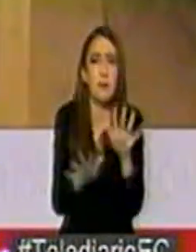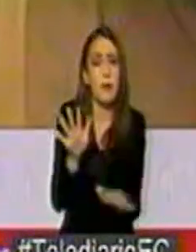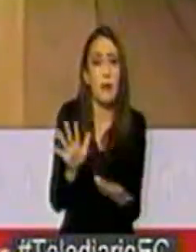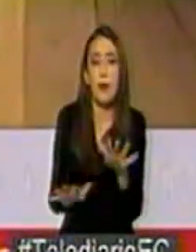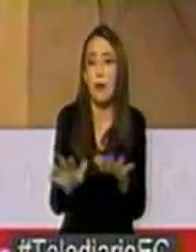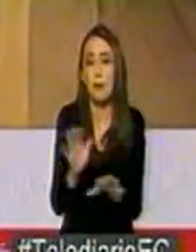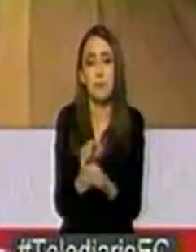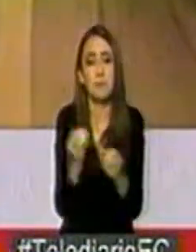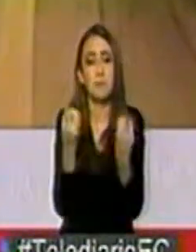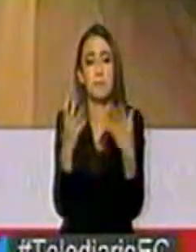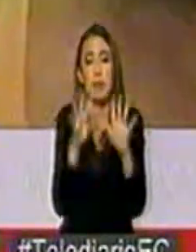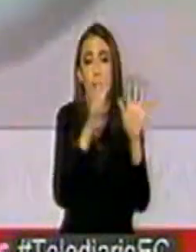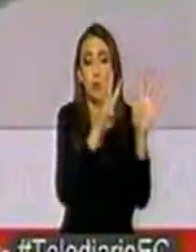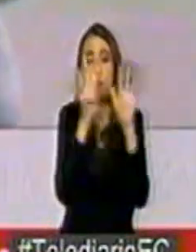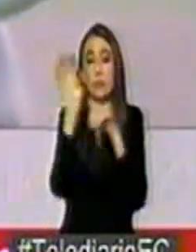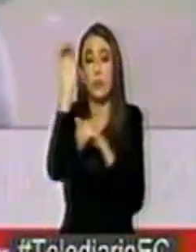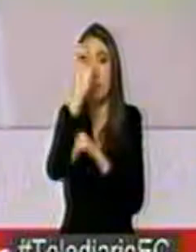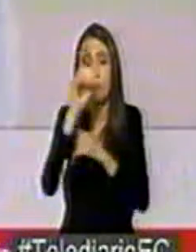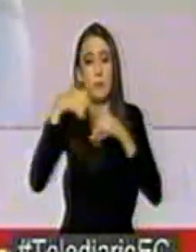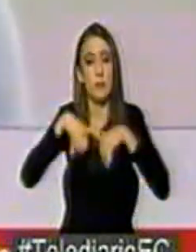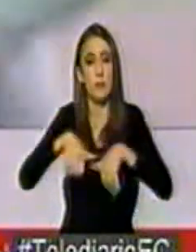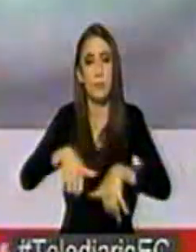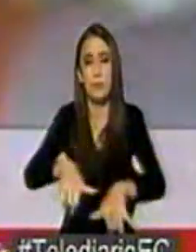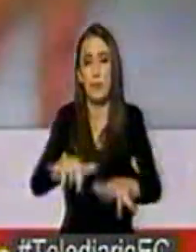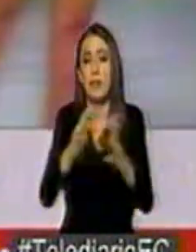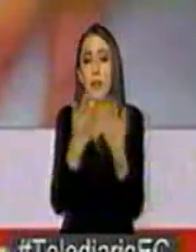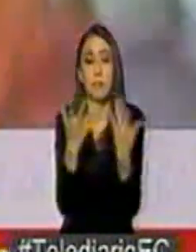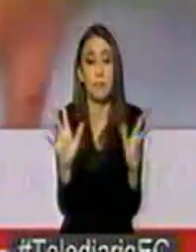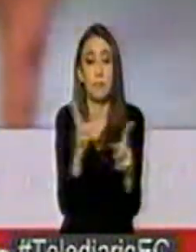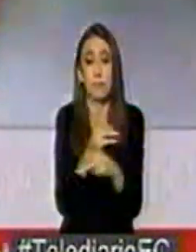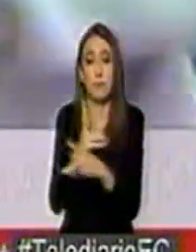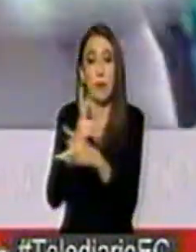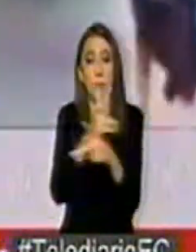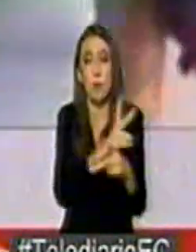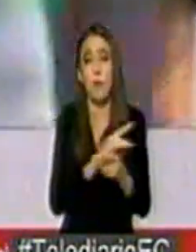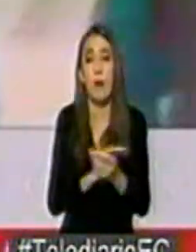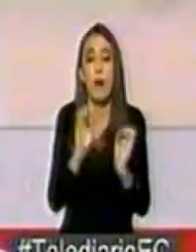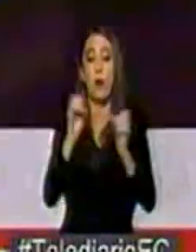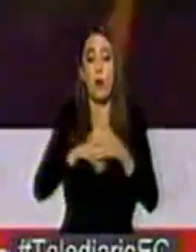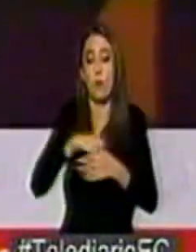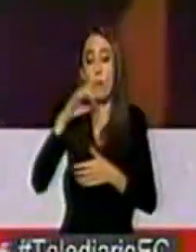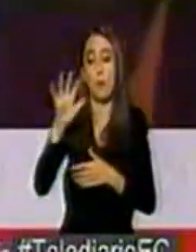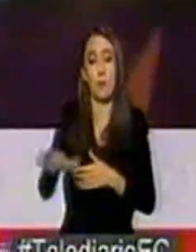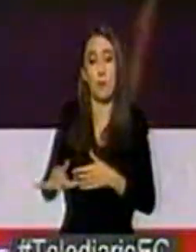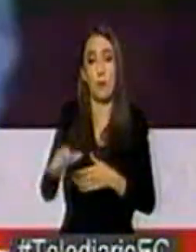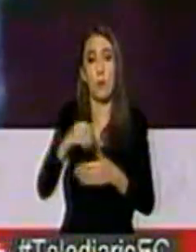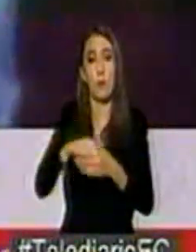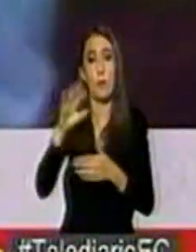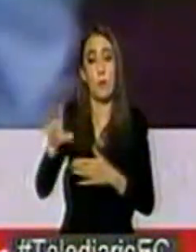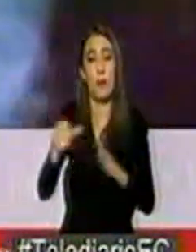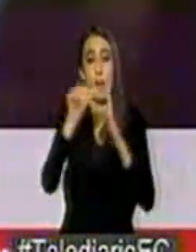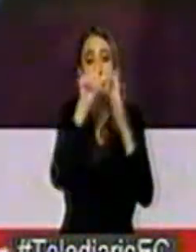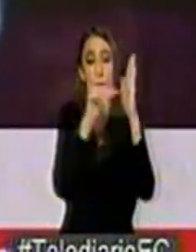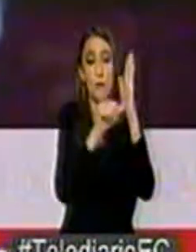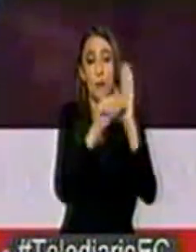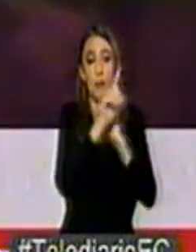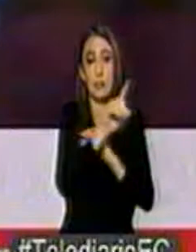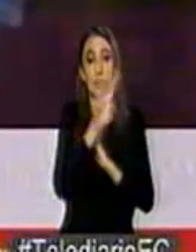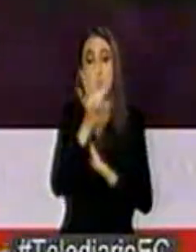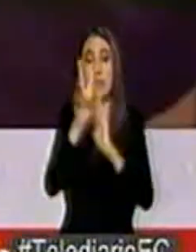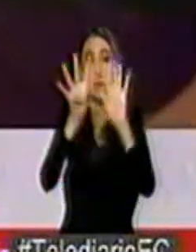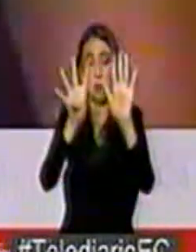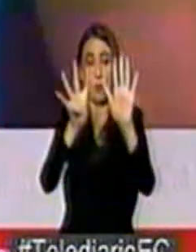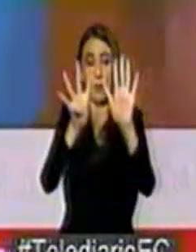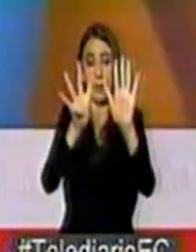prácticamente el 99 por ciento siguen desprotegidas y si llegan a abortar de acuerdo al artículo 149 del código